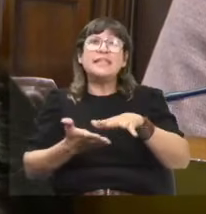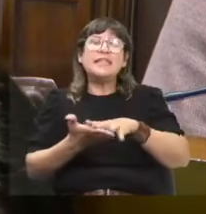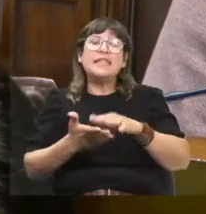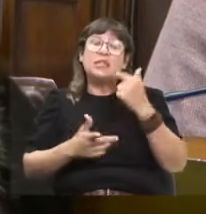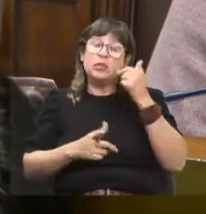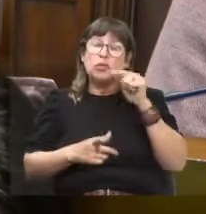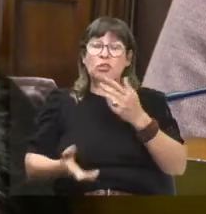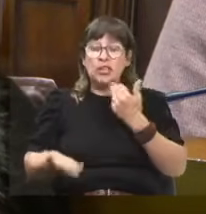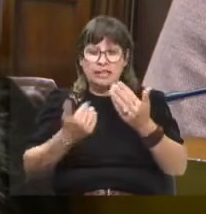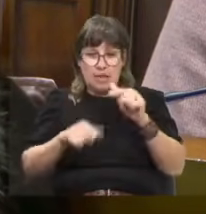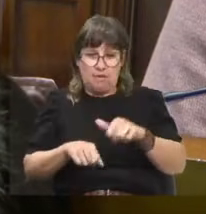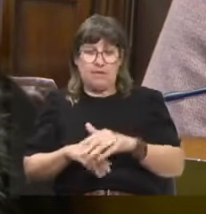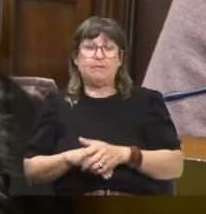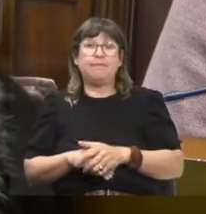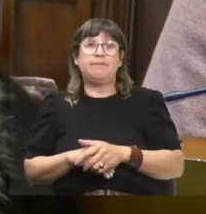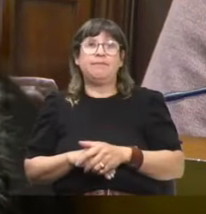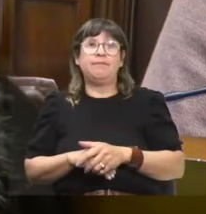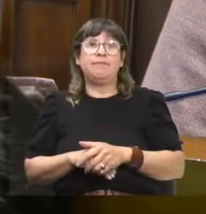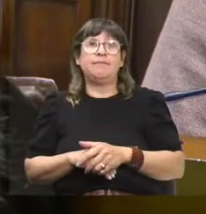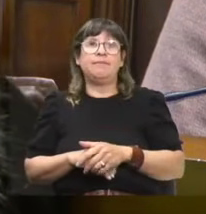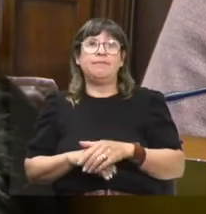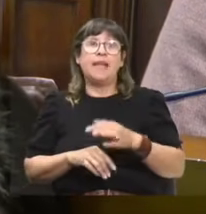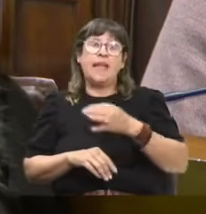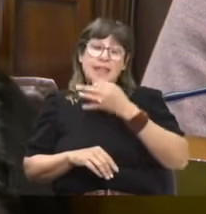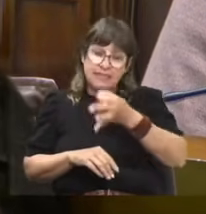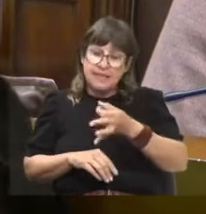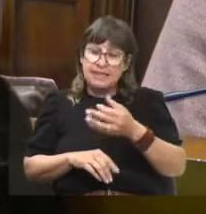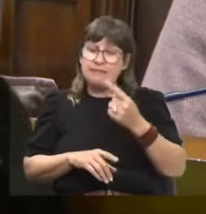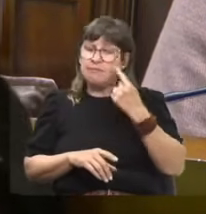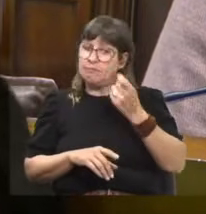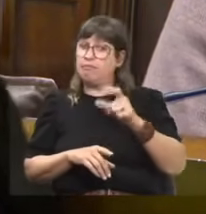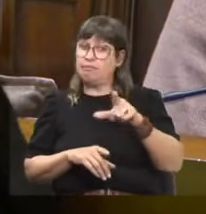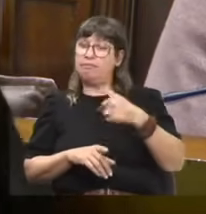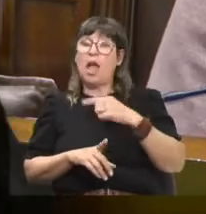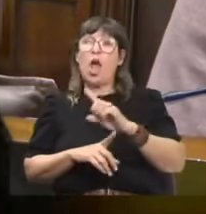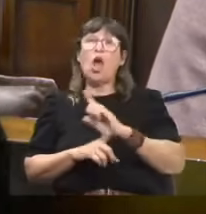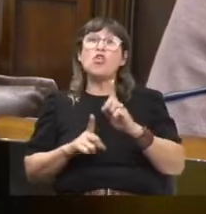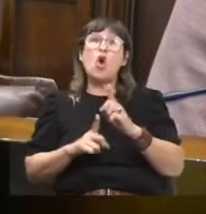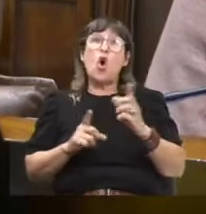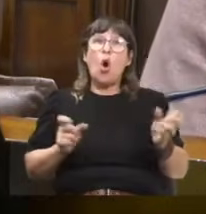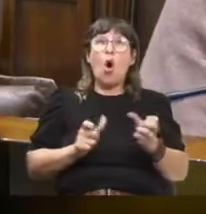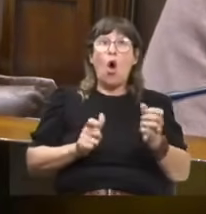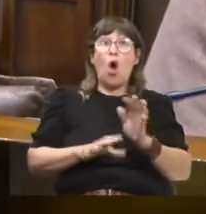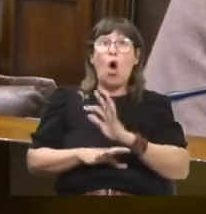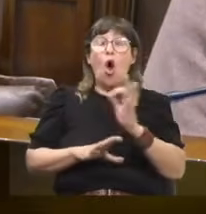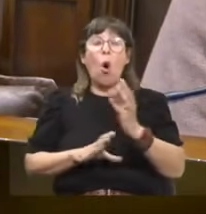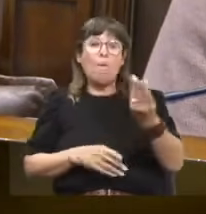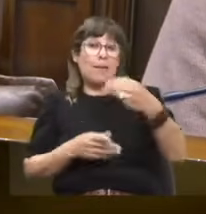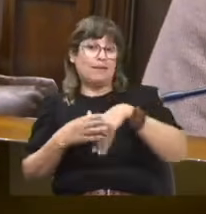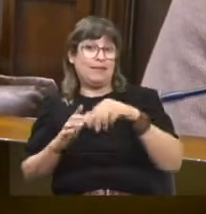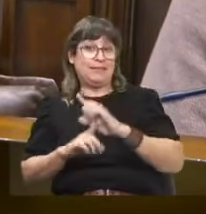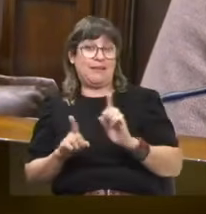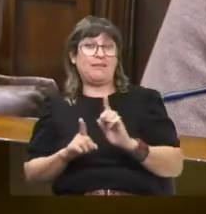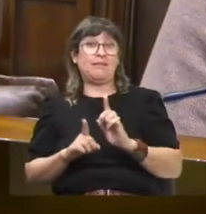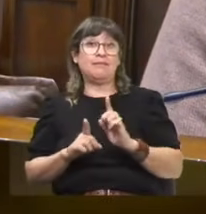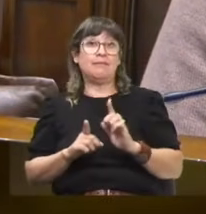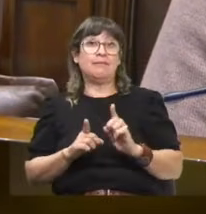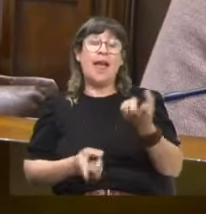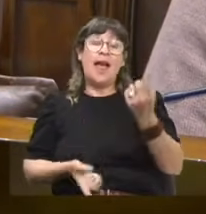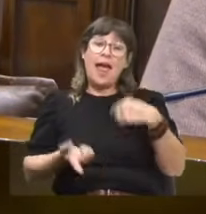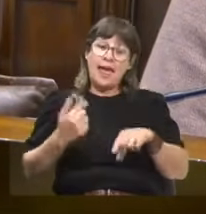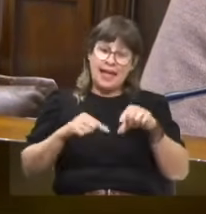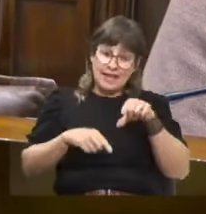trate. Nótese que no se refiere a ser o pertenecer, en cuyo